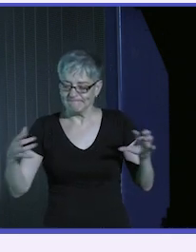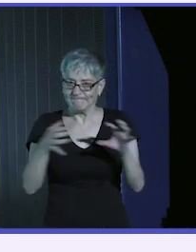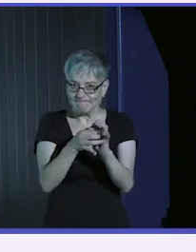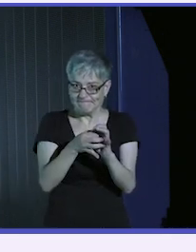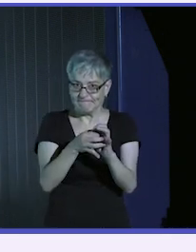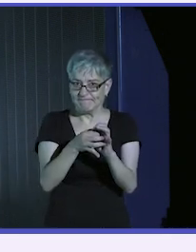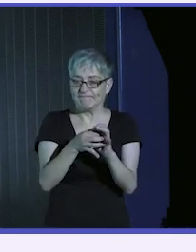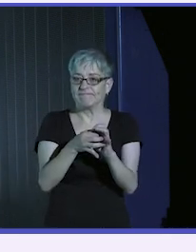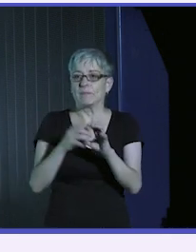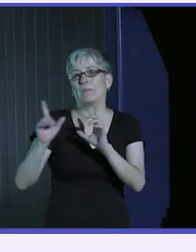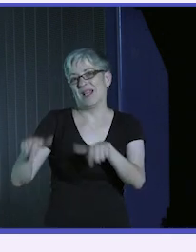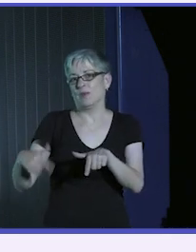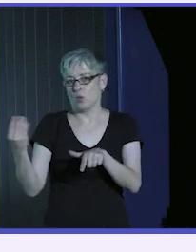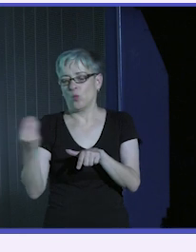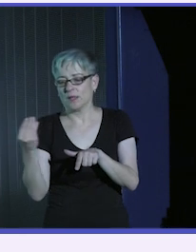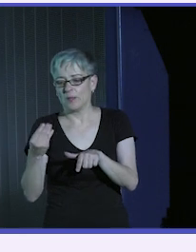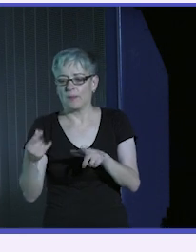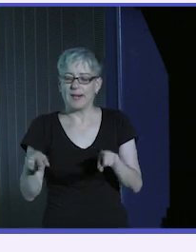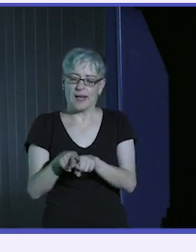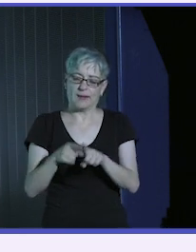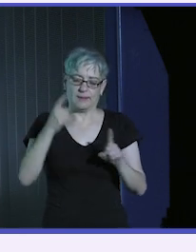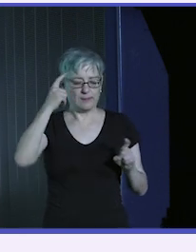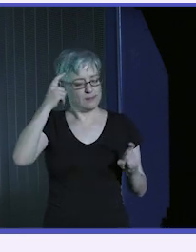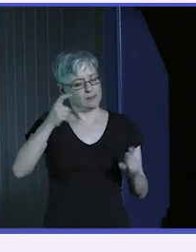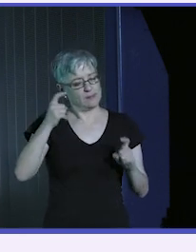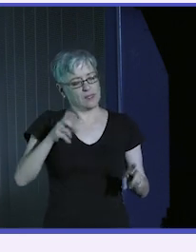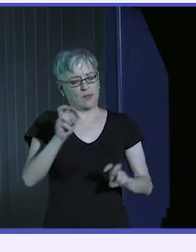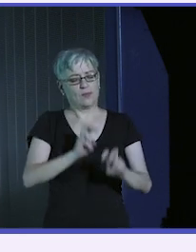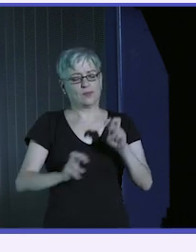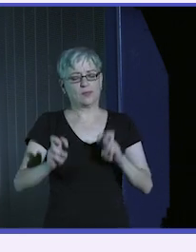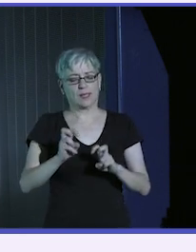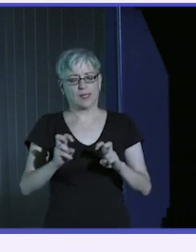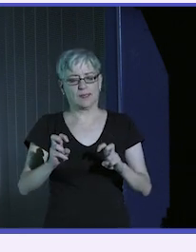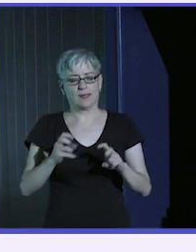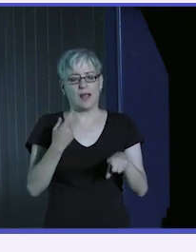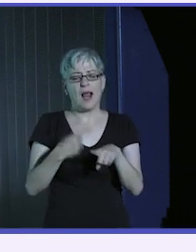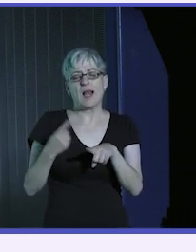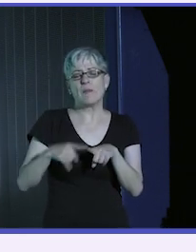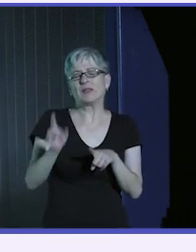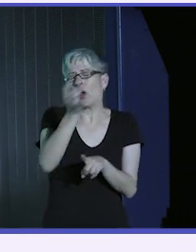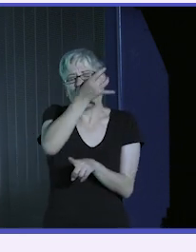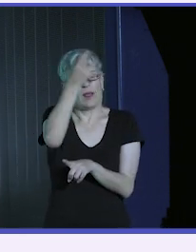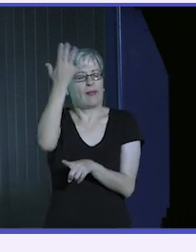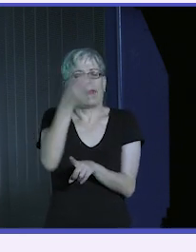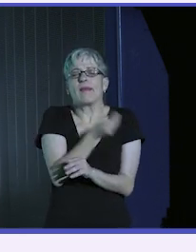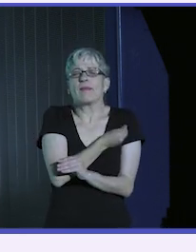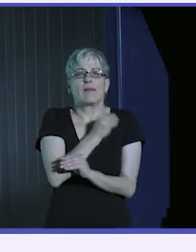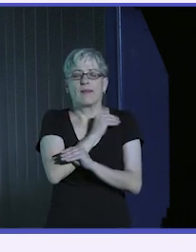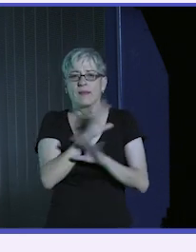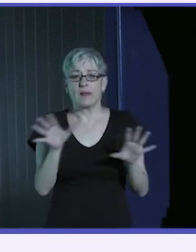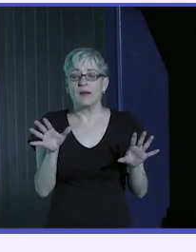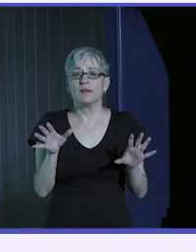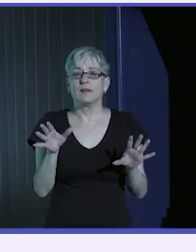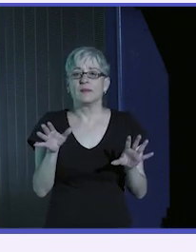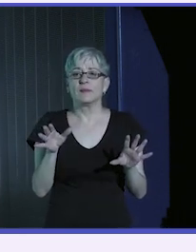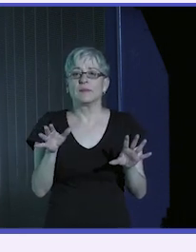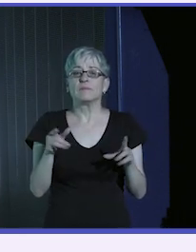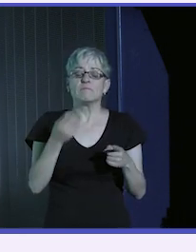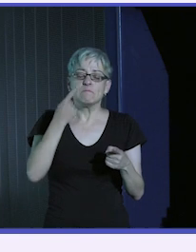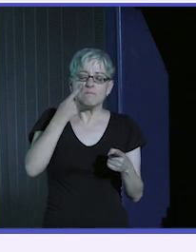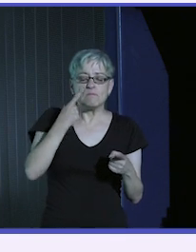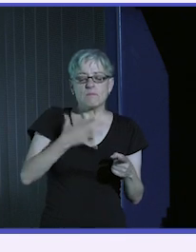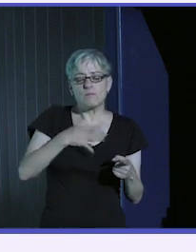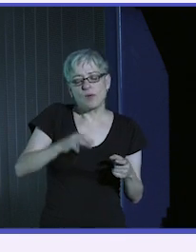para encontrar una combinatoria de elementos, el elemento ideal dentro de todas las posibles combinaciones de la tabla periódica